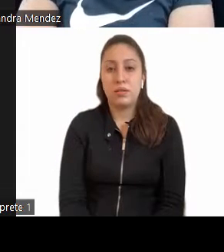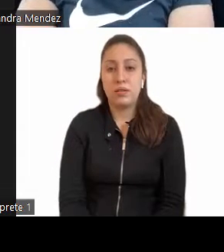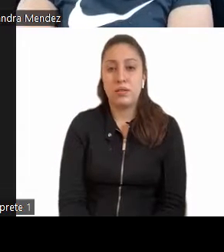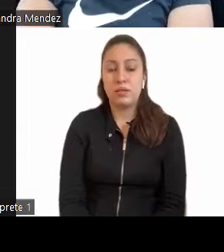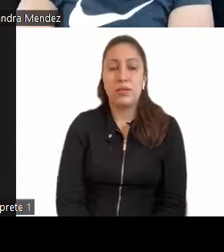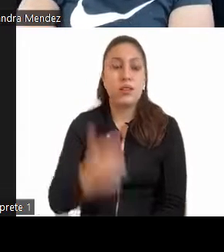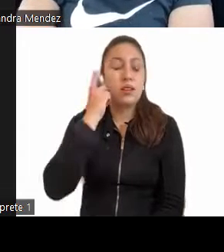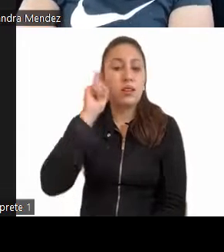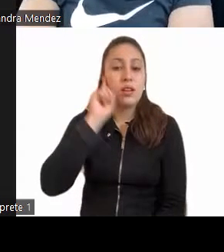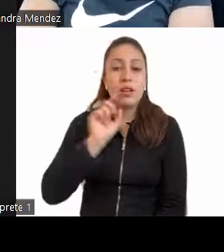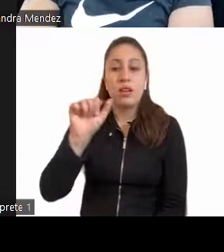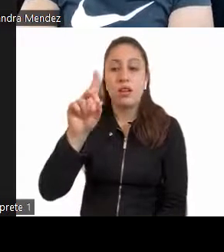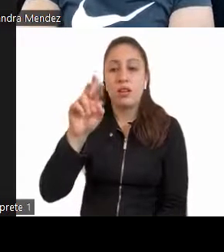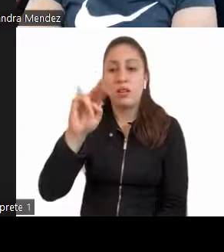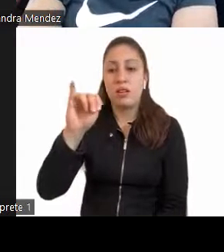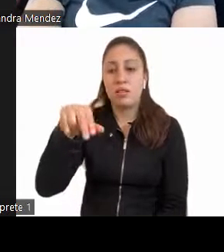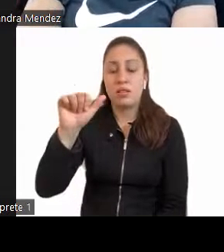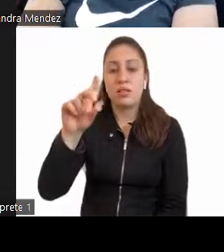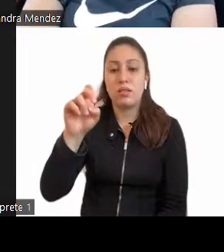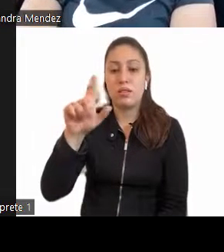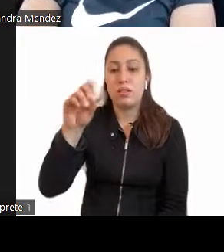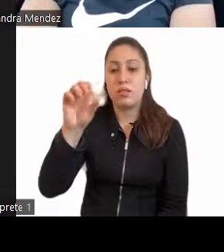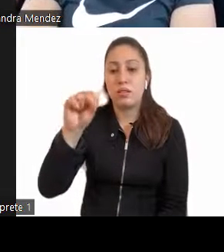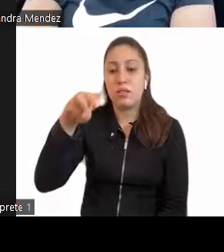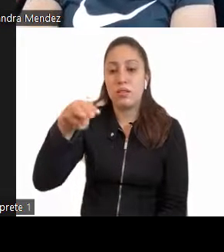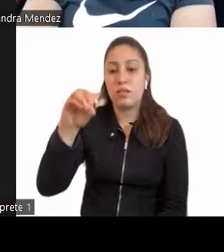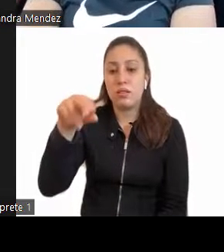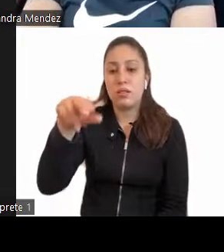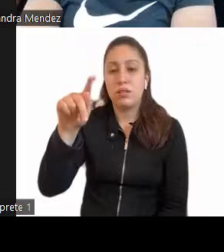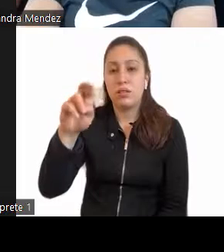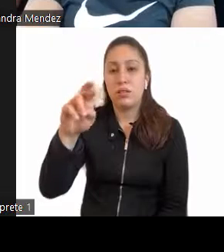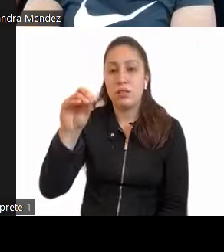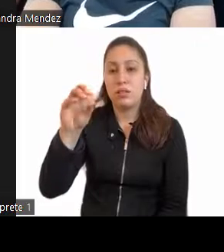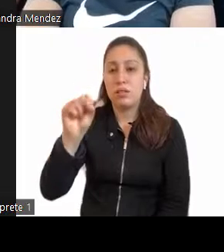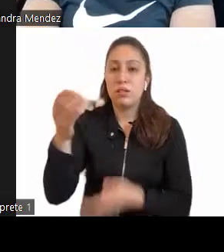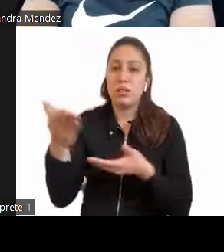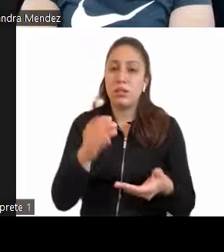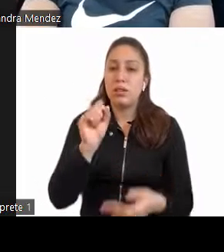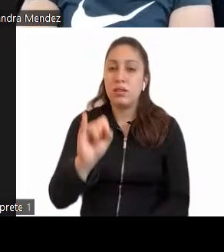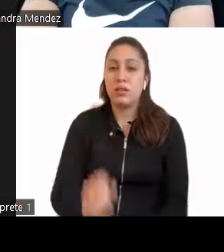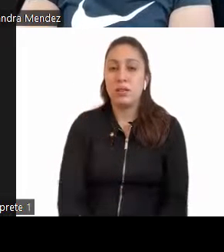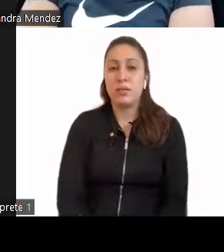Adriana María Guadalupe Espinosa de los Monteros García. Espinosa de los Monteros, presente.